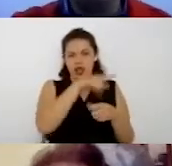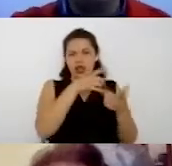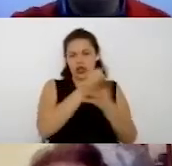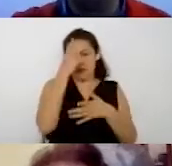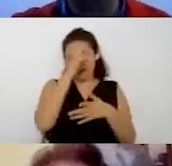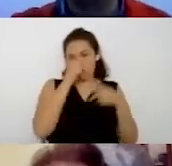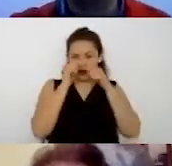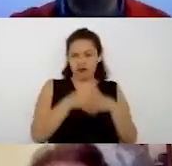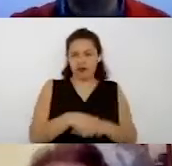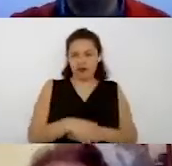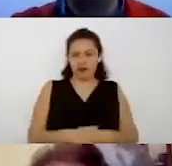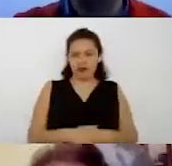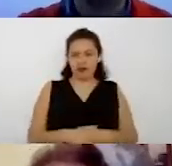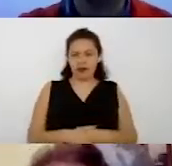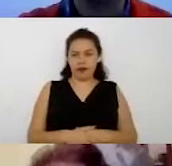¿Vale?